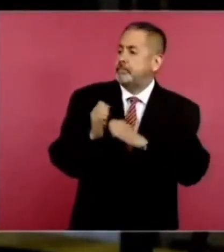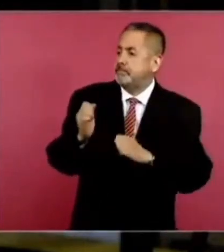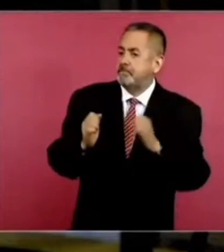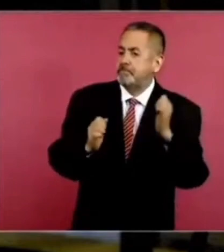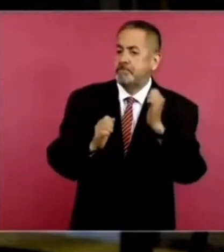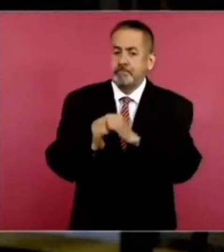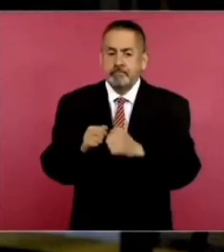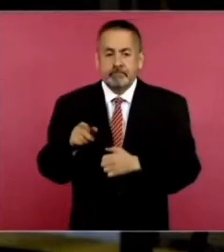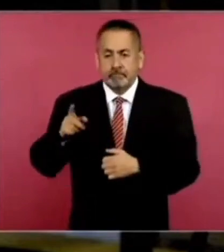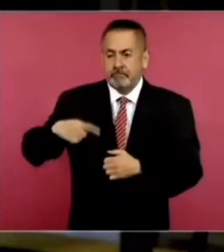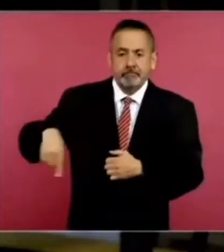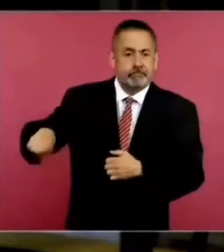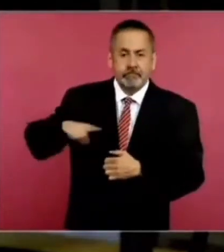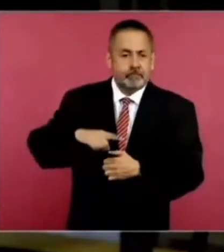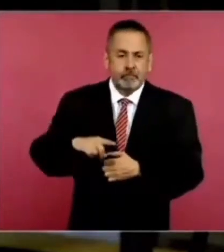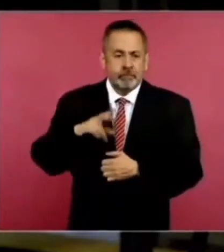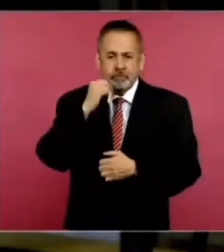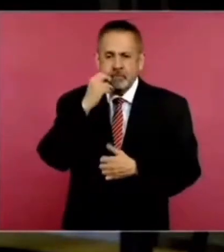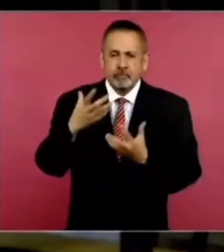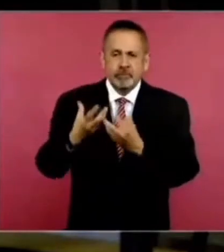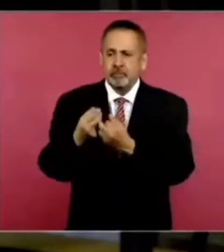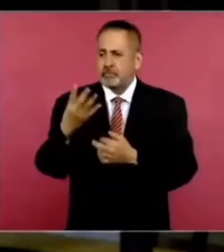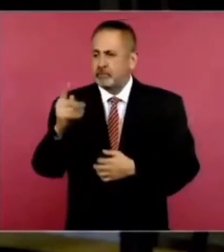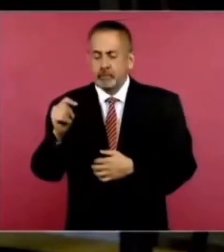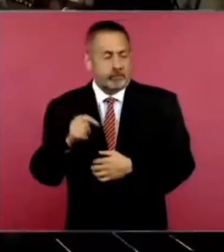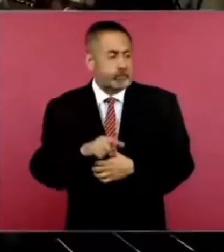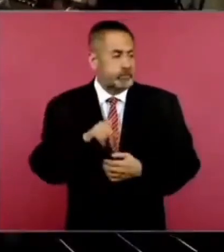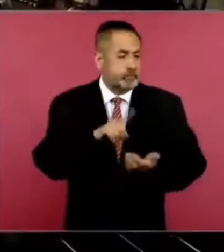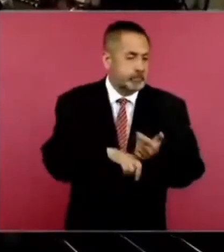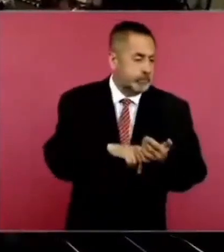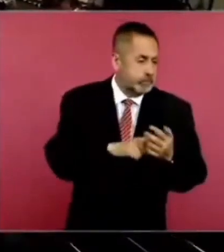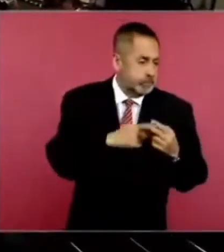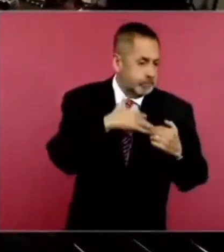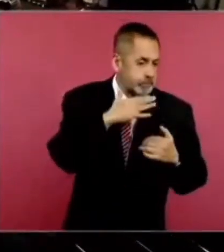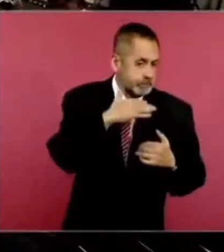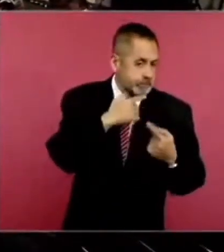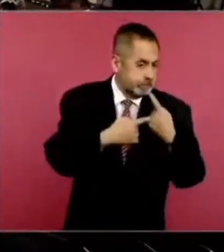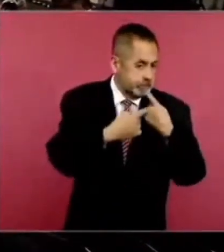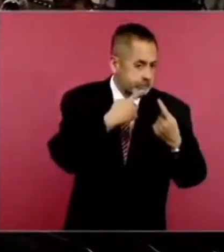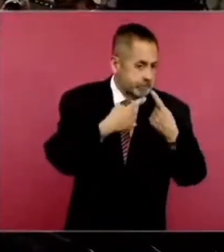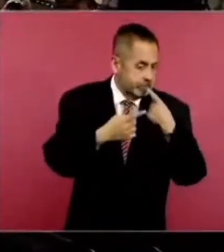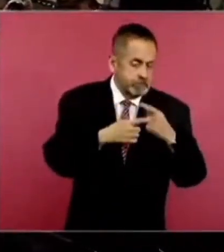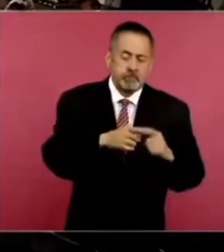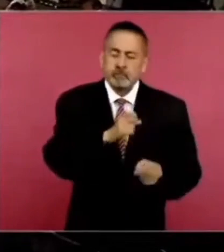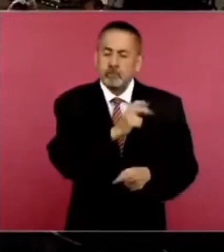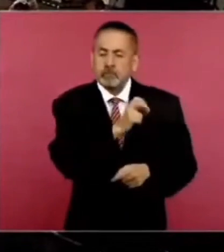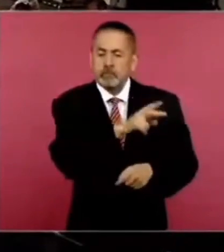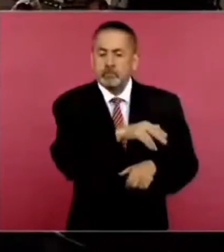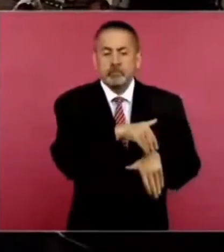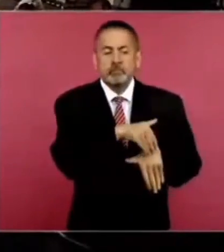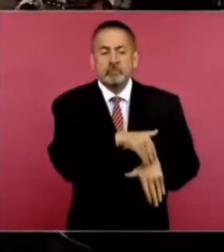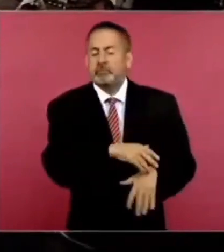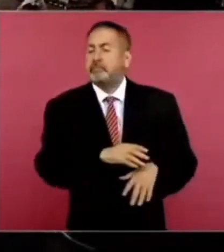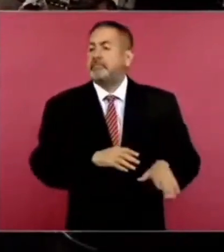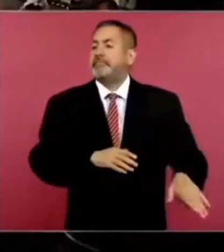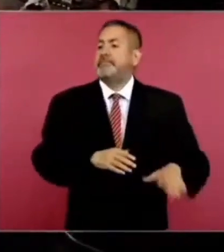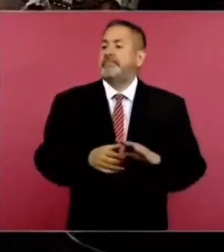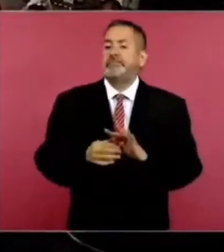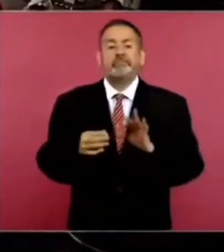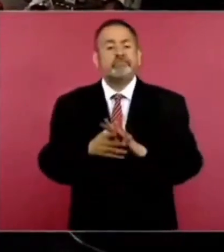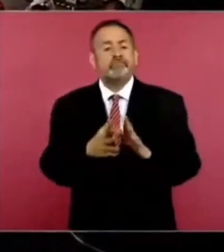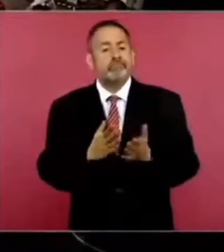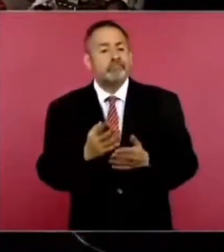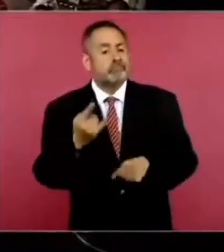comprometidos con la transformación y por medio de actos ilícitos e ilegales comprometen el actuar ético que